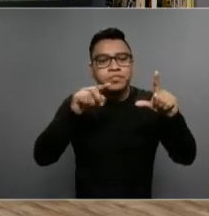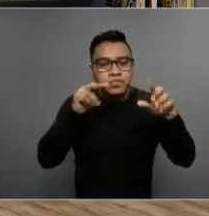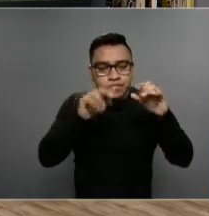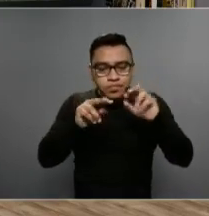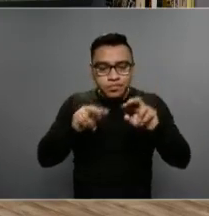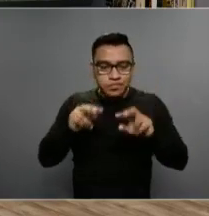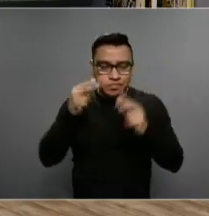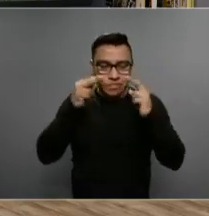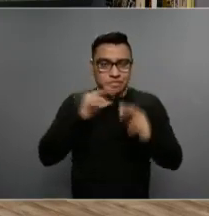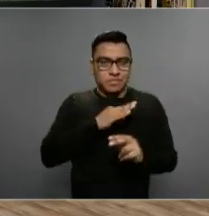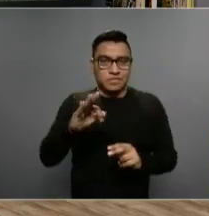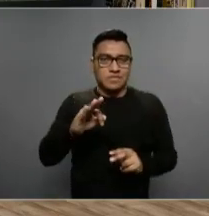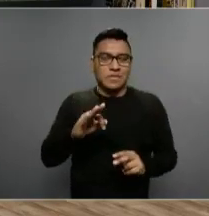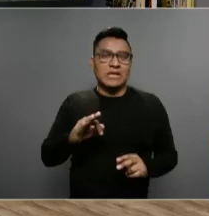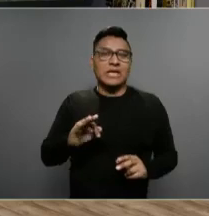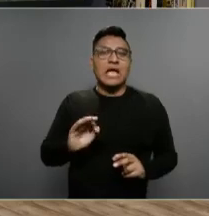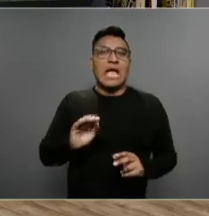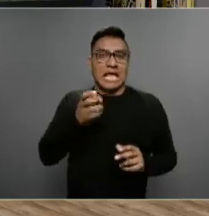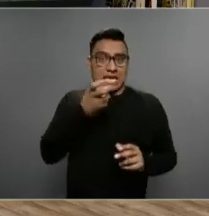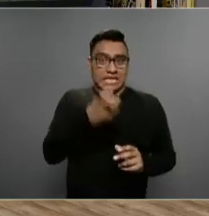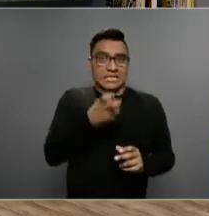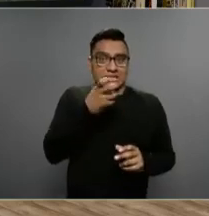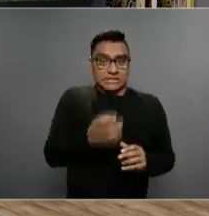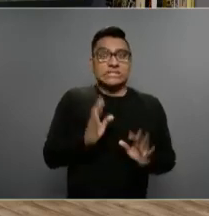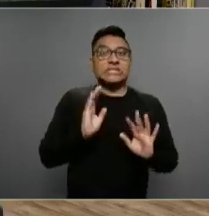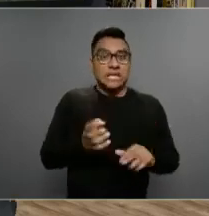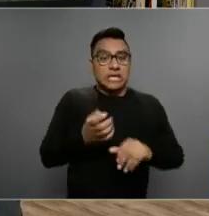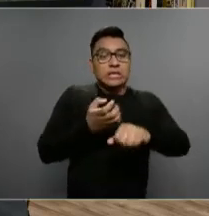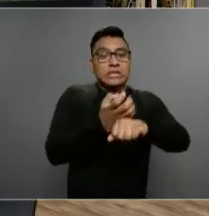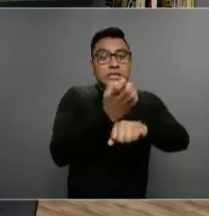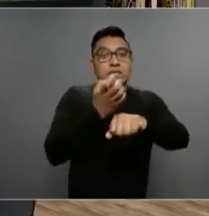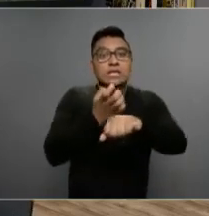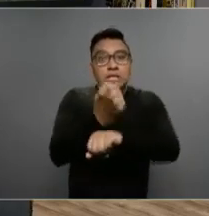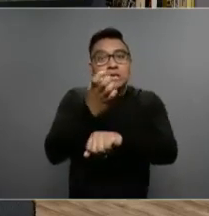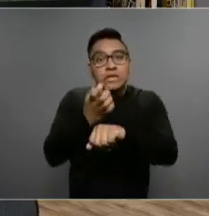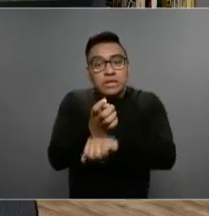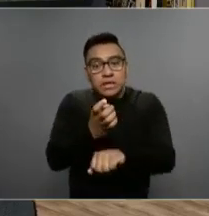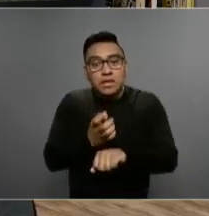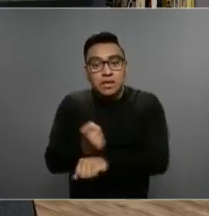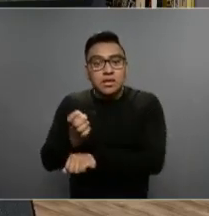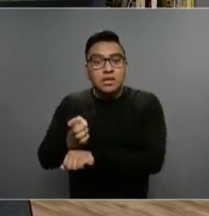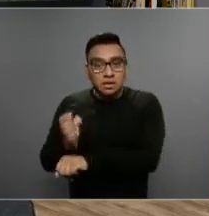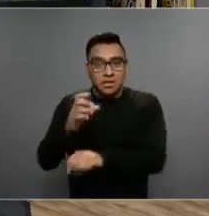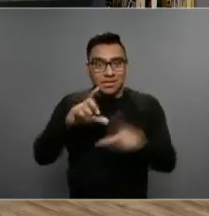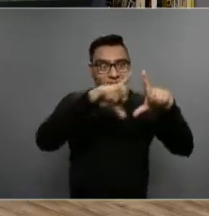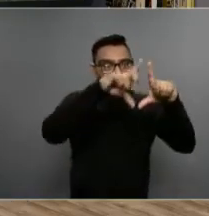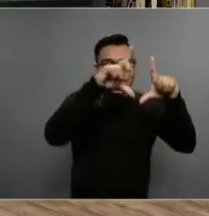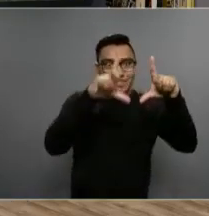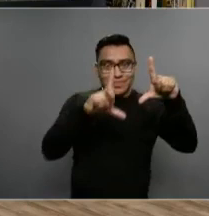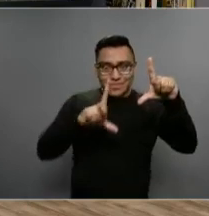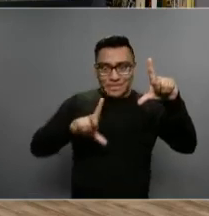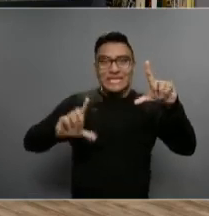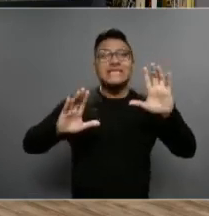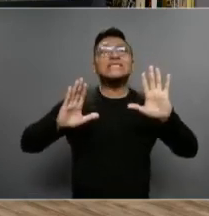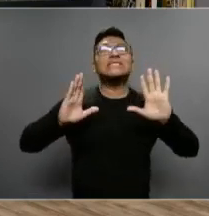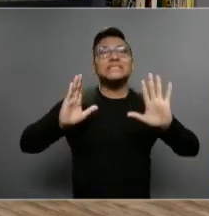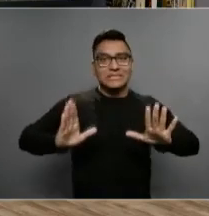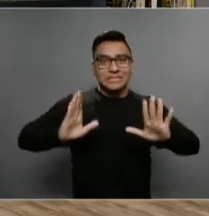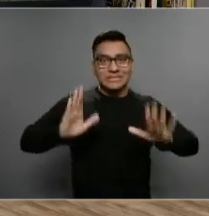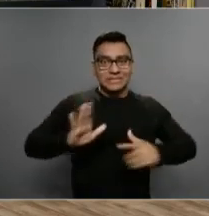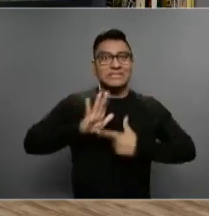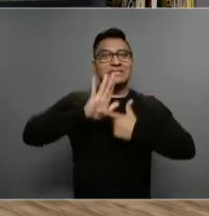Ese mapa, Álvaro, ya trae entidad por entidad. Eso es un dato, eso es muy, muy relevante. Muy la relevante. Información. Tú puedes